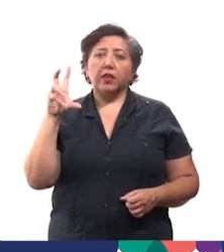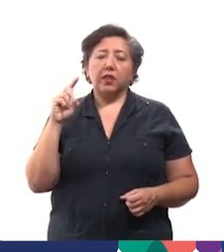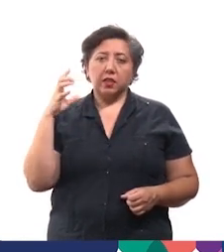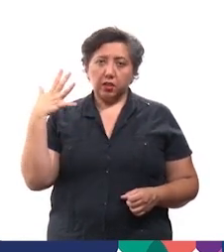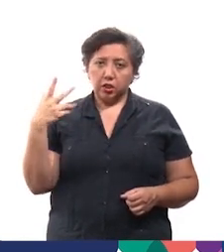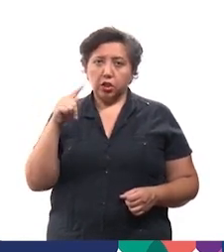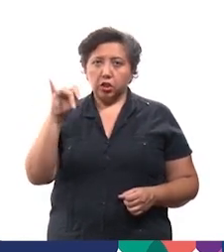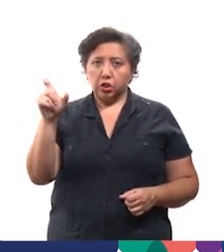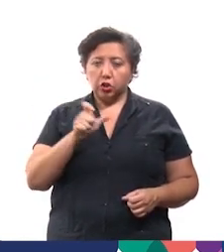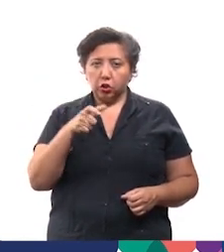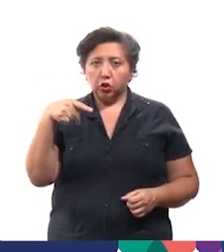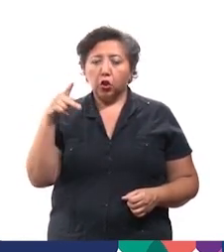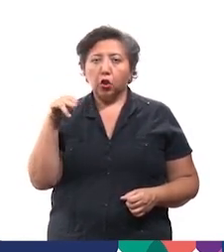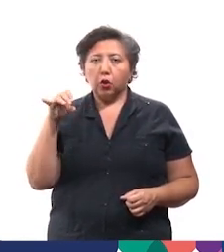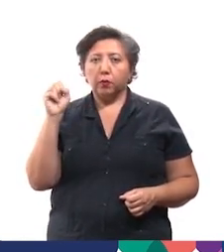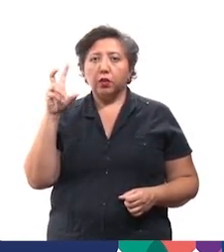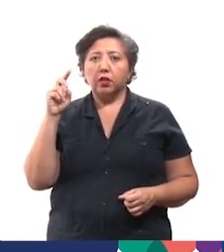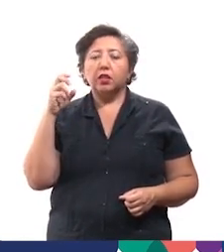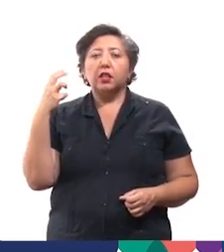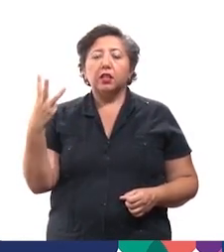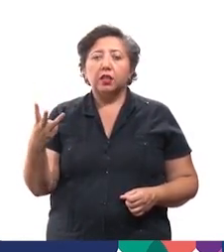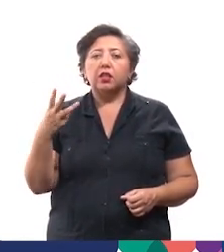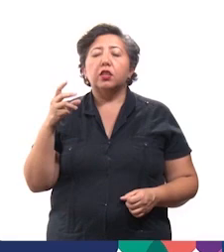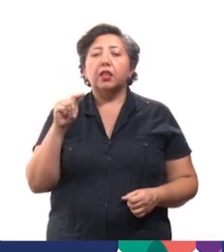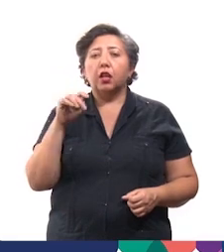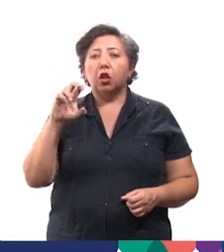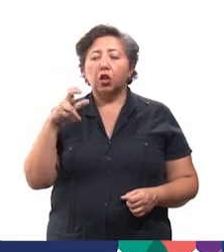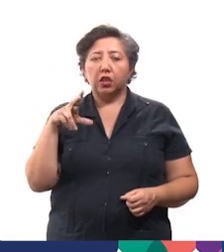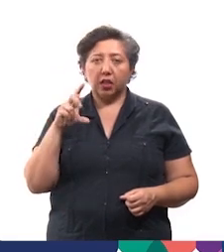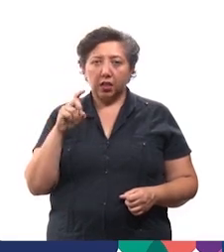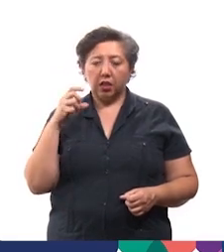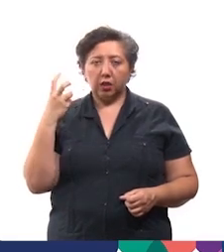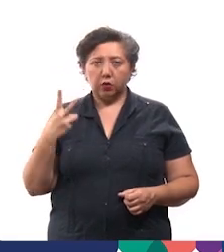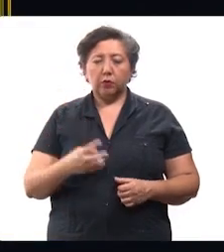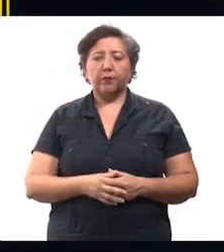35, Tixcocop 33, Tecot 32.